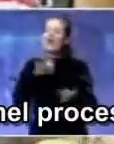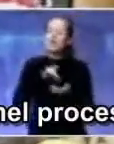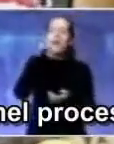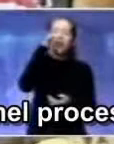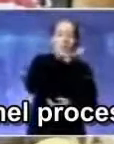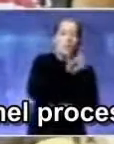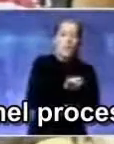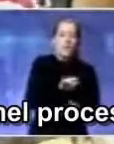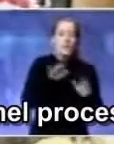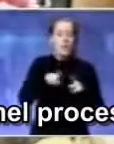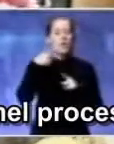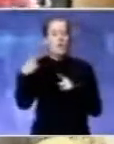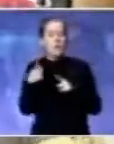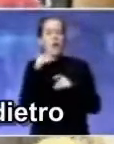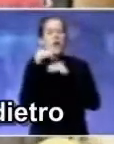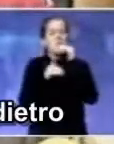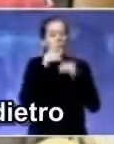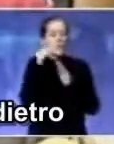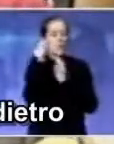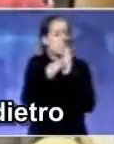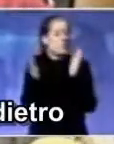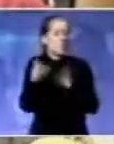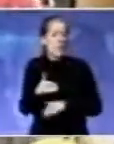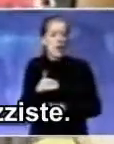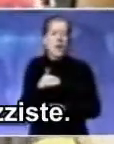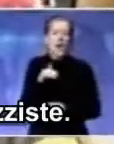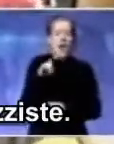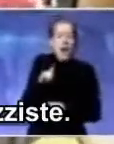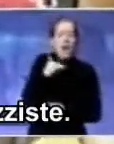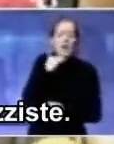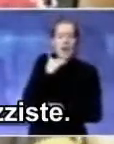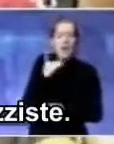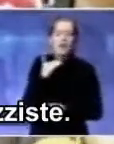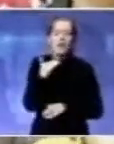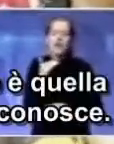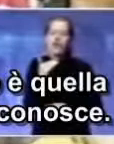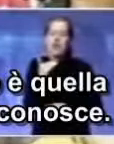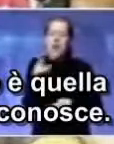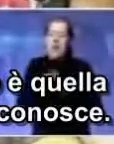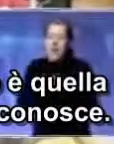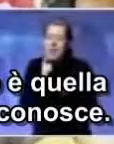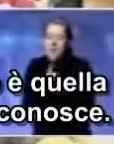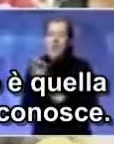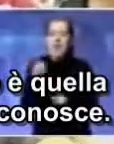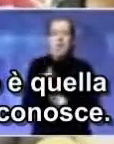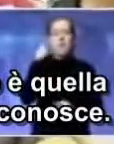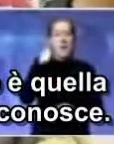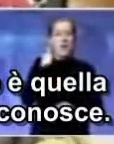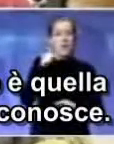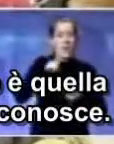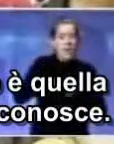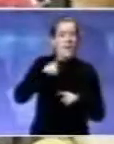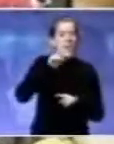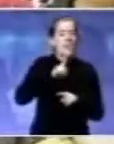luego en el proceso que hay una motivación detrás, homófoba o racista, sobre todo homófoba, que es la que suele quedarse como